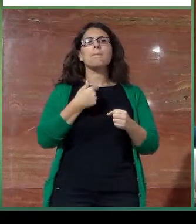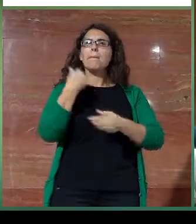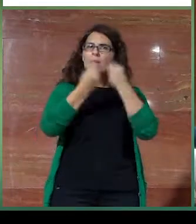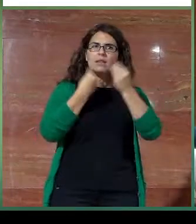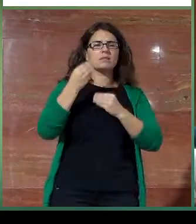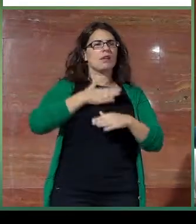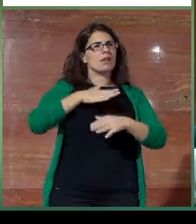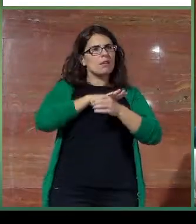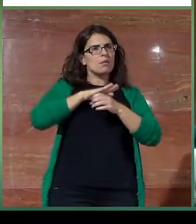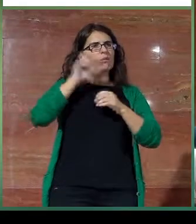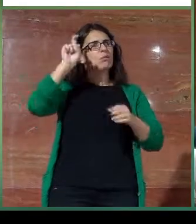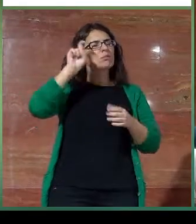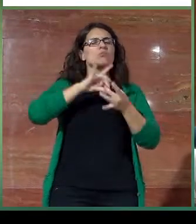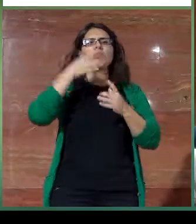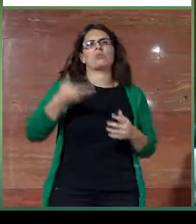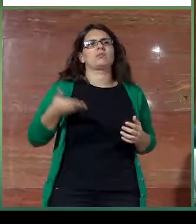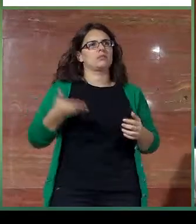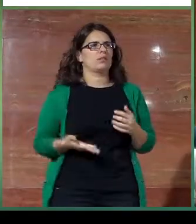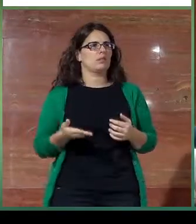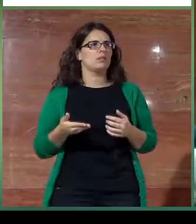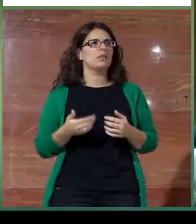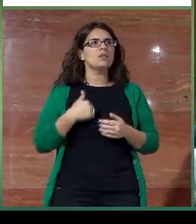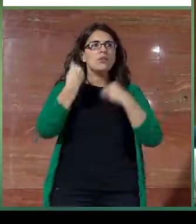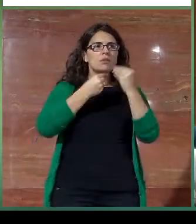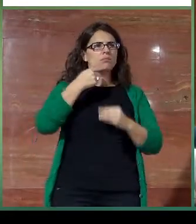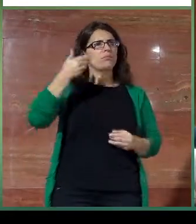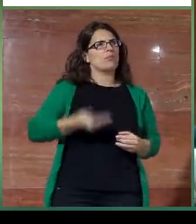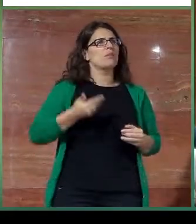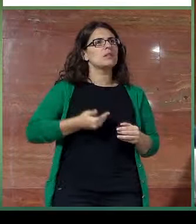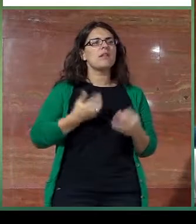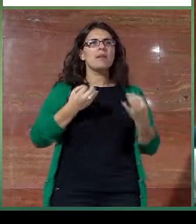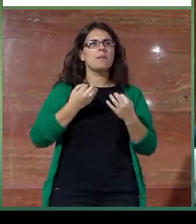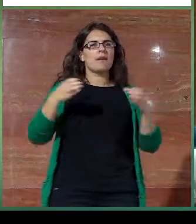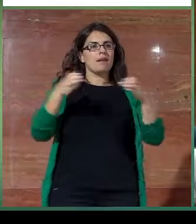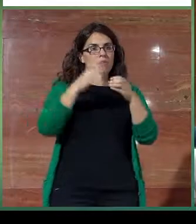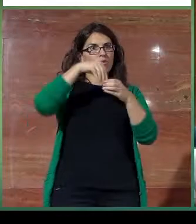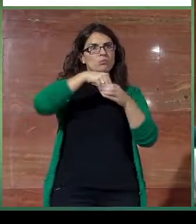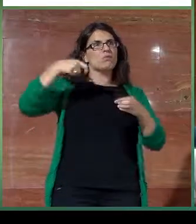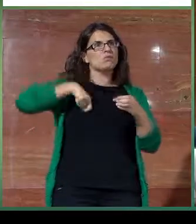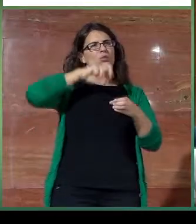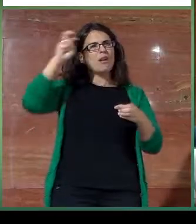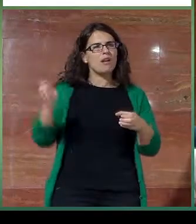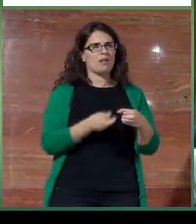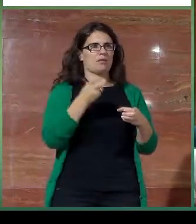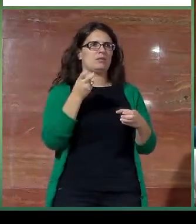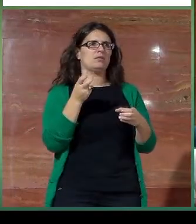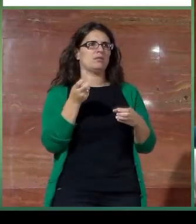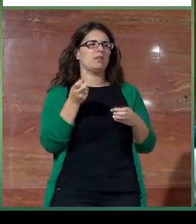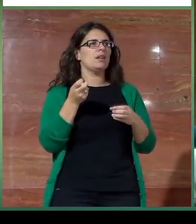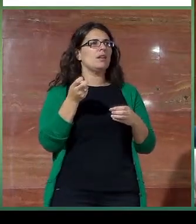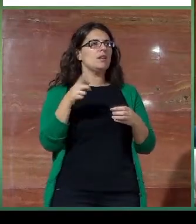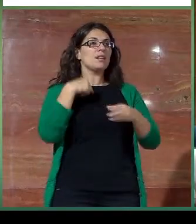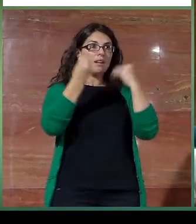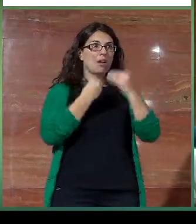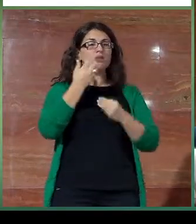la educación es muy importante. Creo que es importante que haya equipos multidisciplinares complejos, y creo que de ahí se